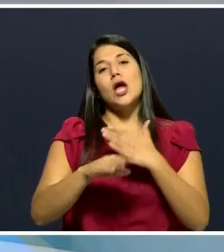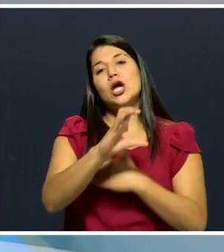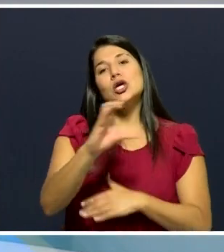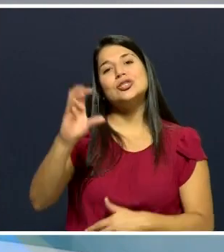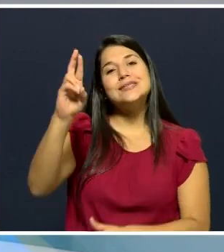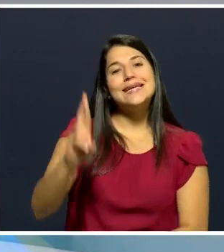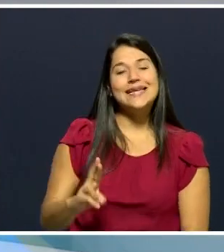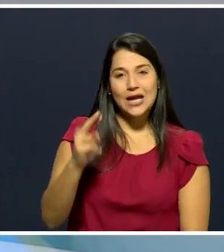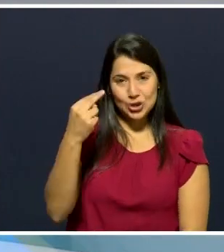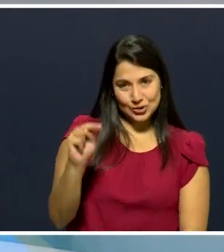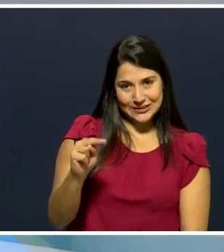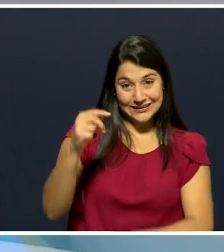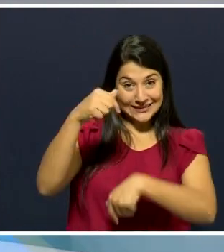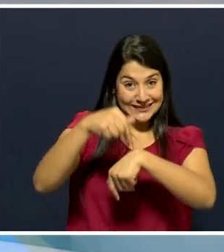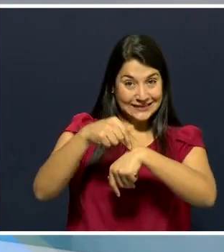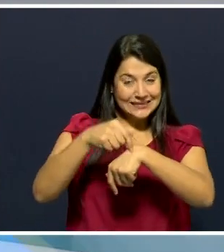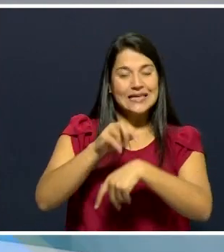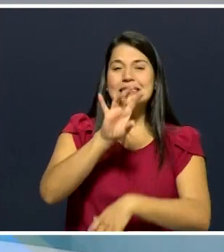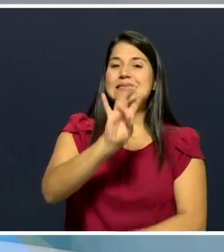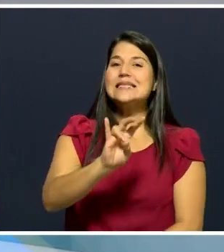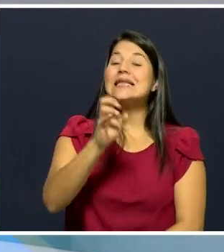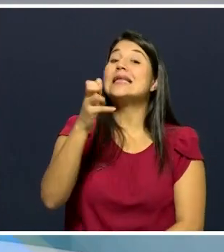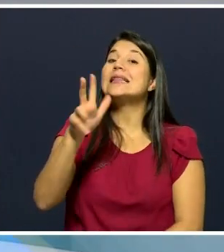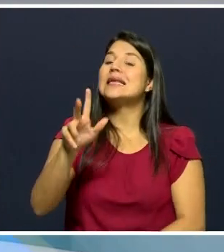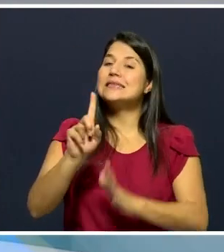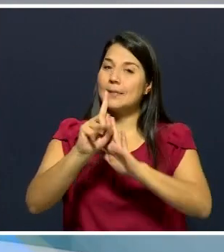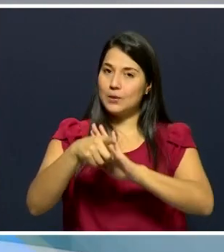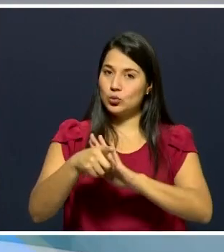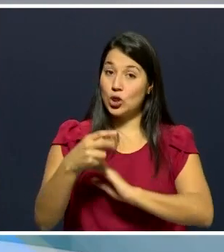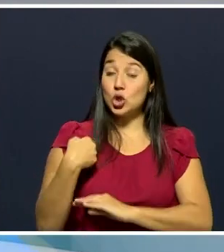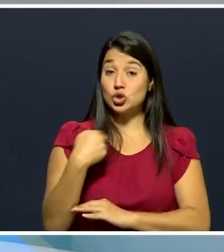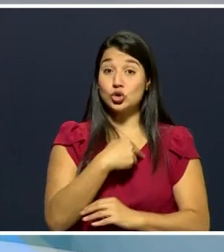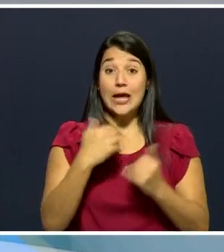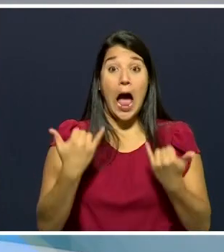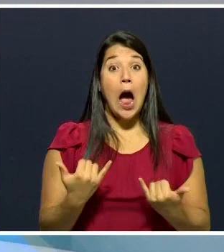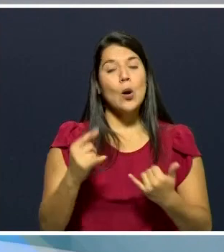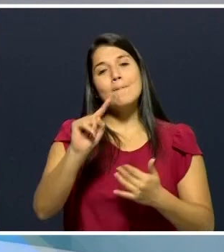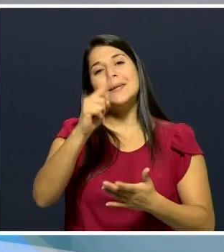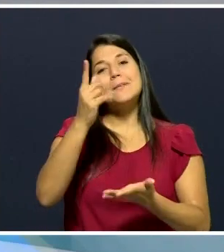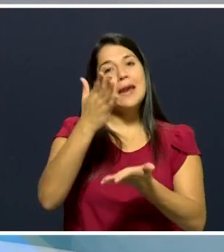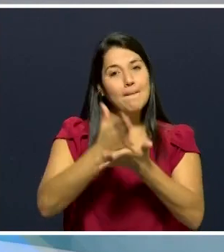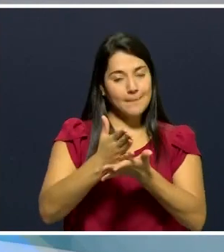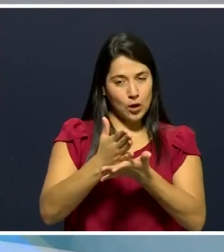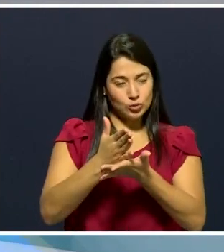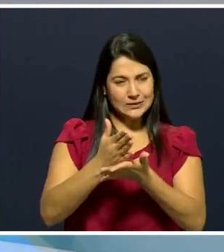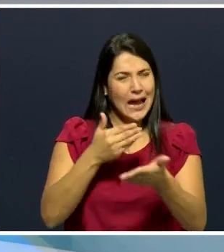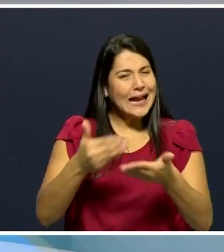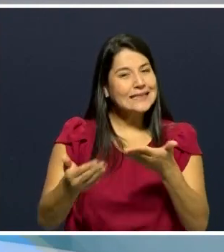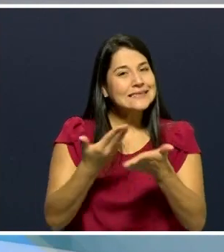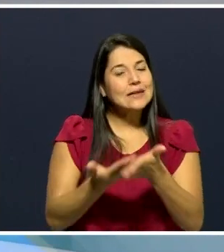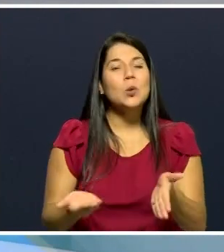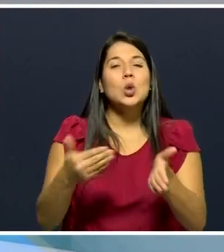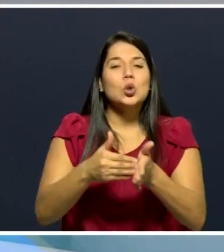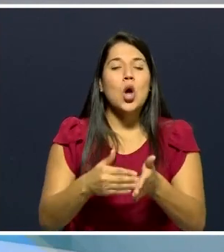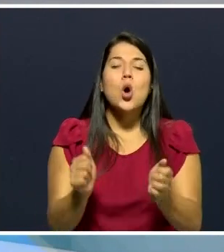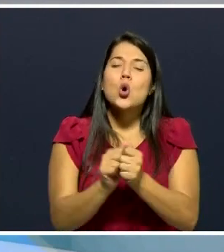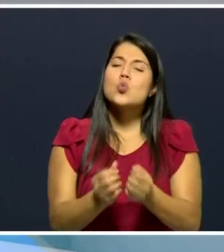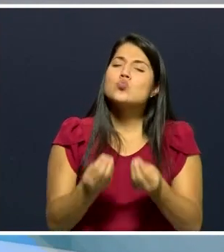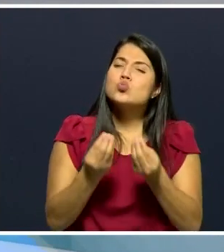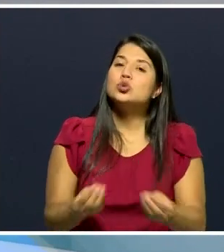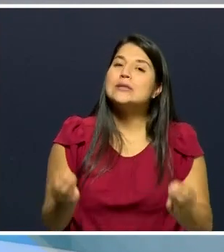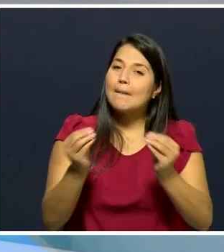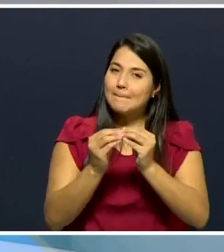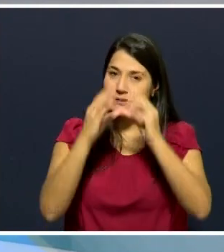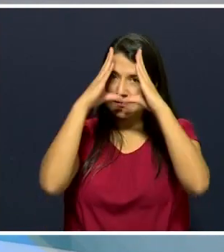Rica Noticias a las 7 de la noche con 13 minutos. Nos vamos a nuestra primera pausa y enseguida volvemos con muchísima